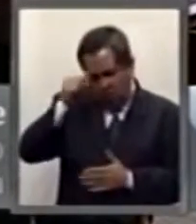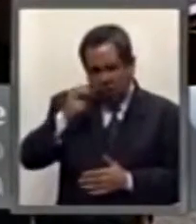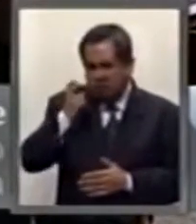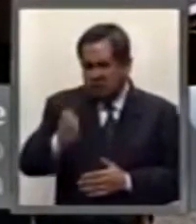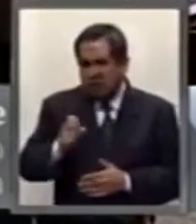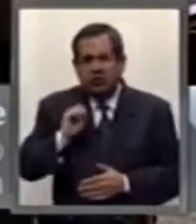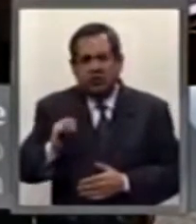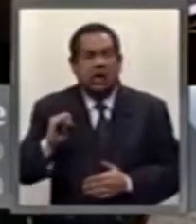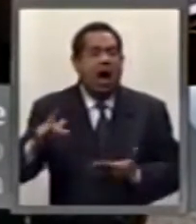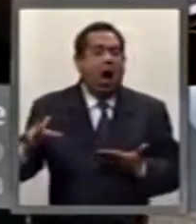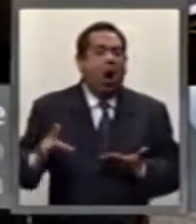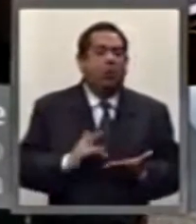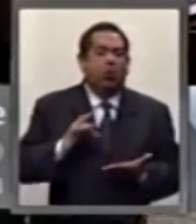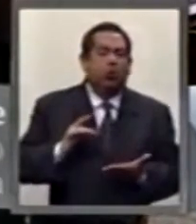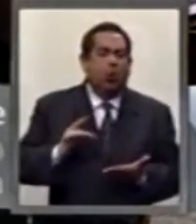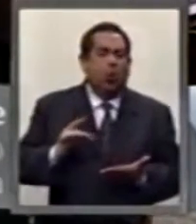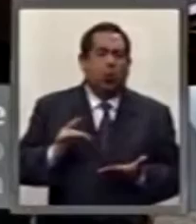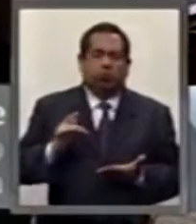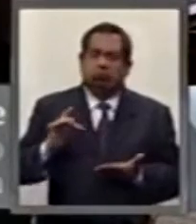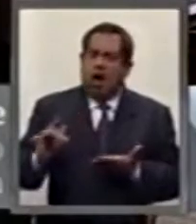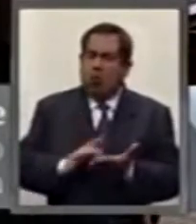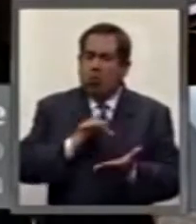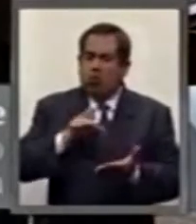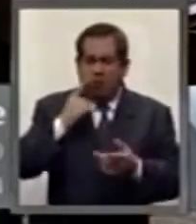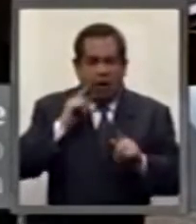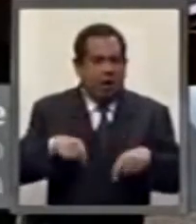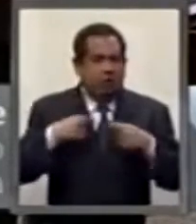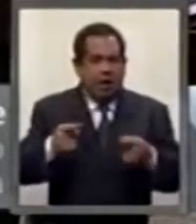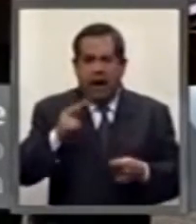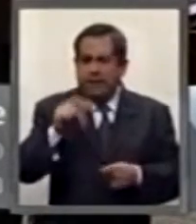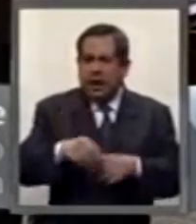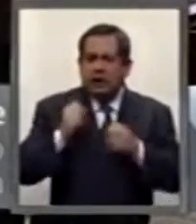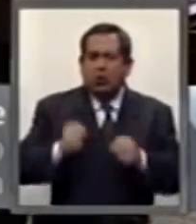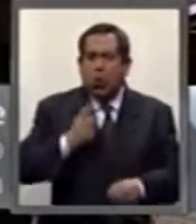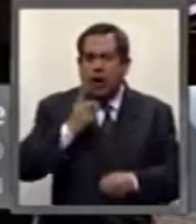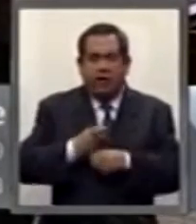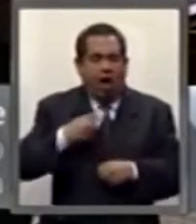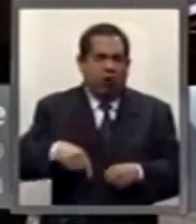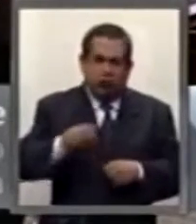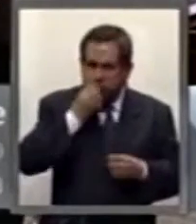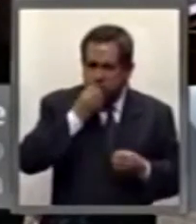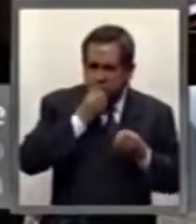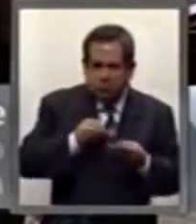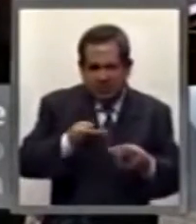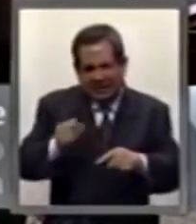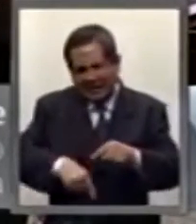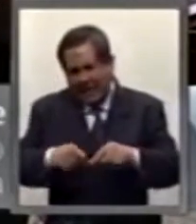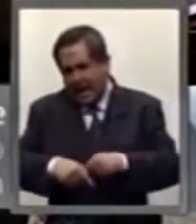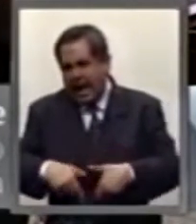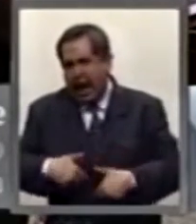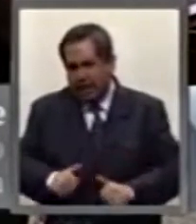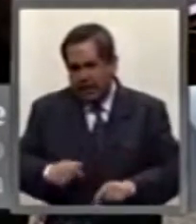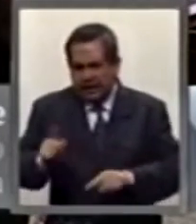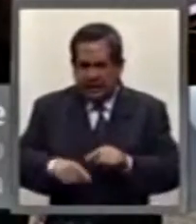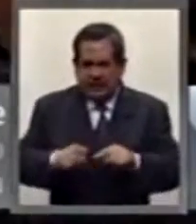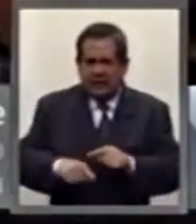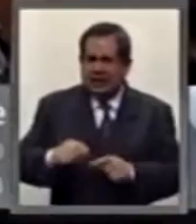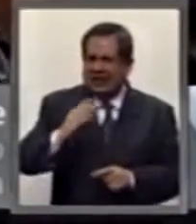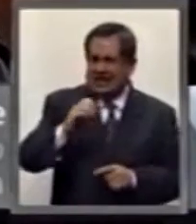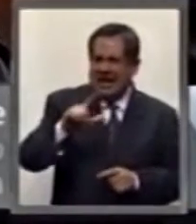un apoyo, dar un decidido apoyo en un plan para la seguridad alimentaria, nutrición y erradicación del hambre de la